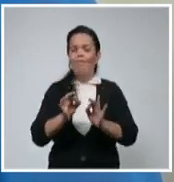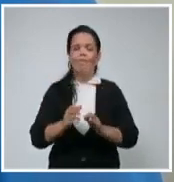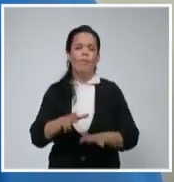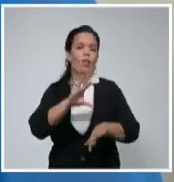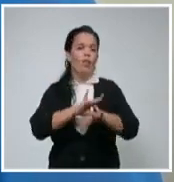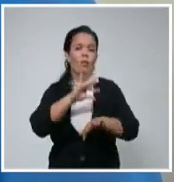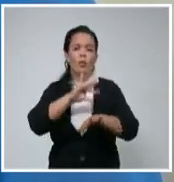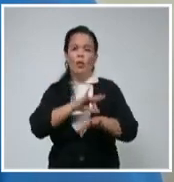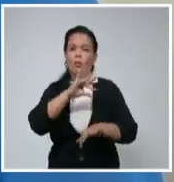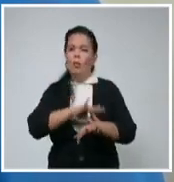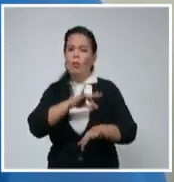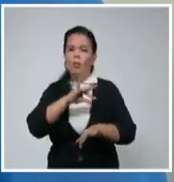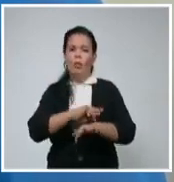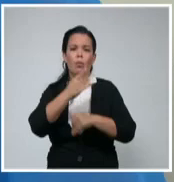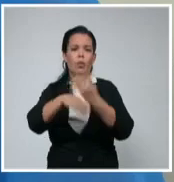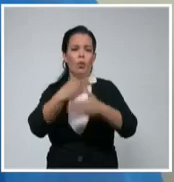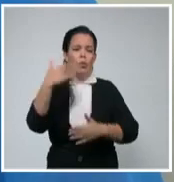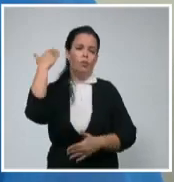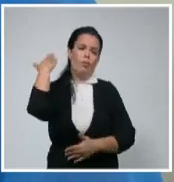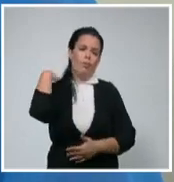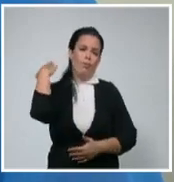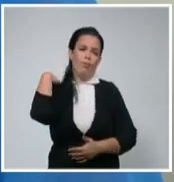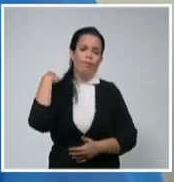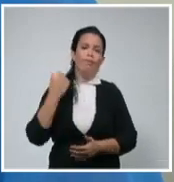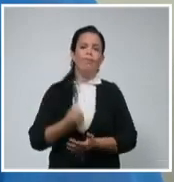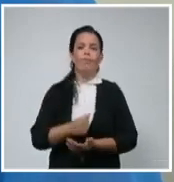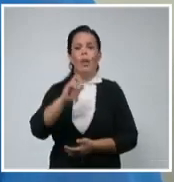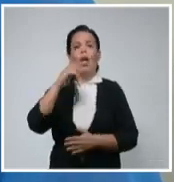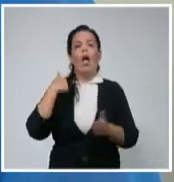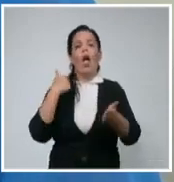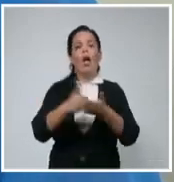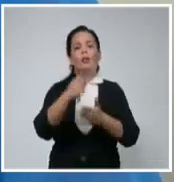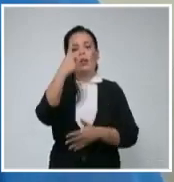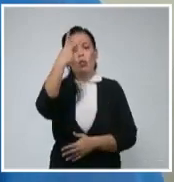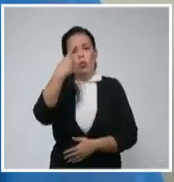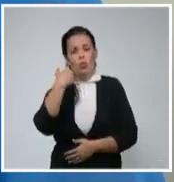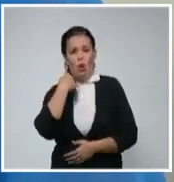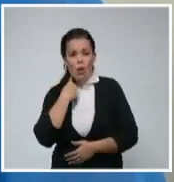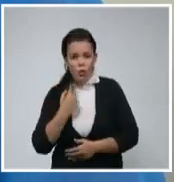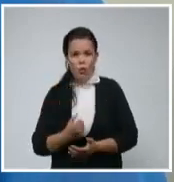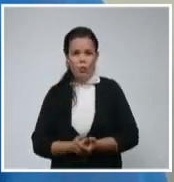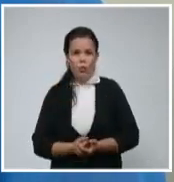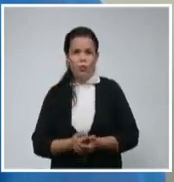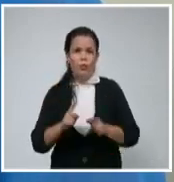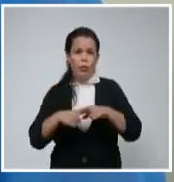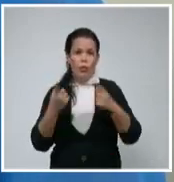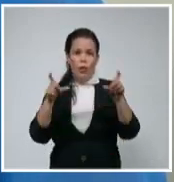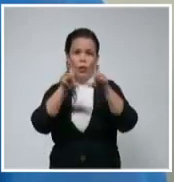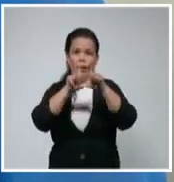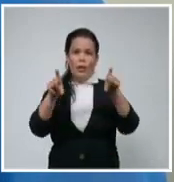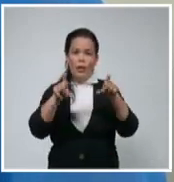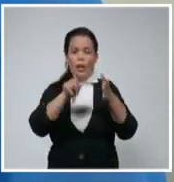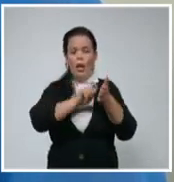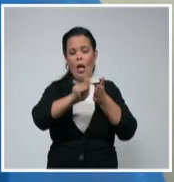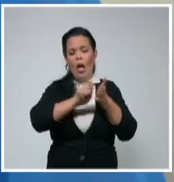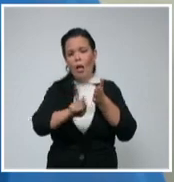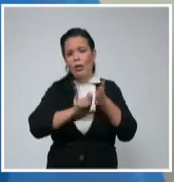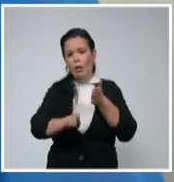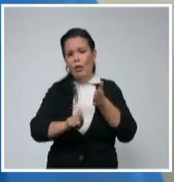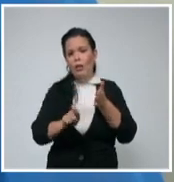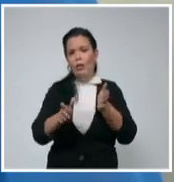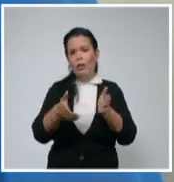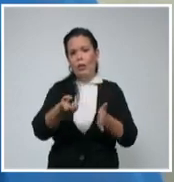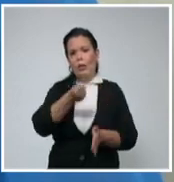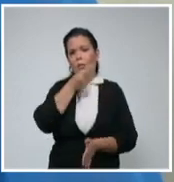los artículos que escribí sobre esa saga y algunos ensayos también que terminaron